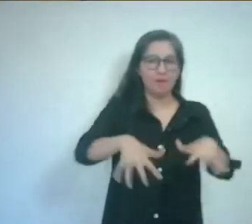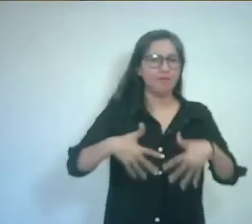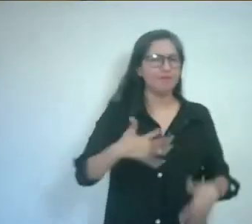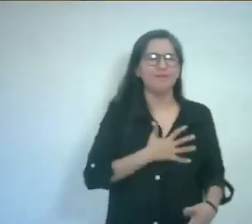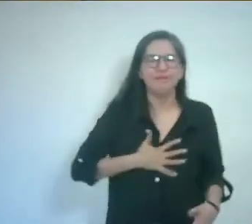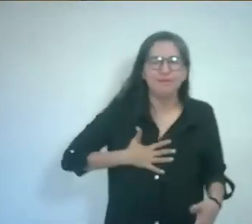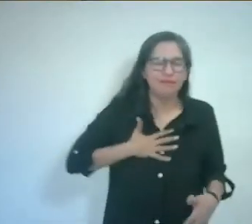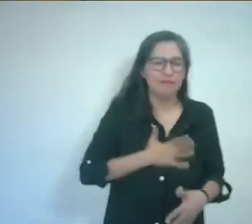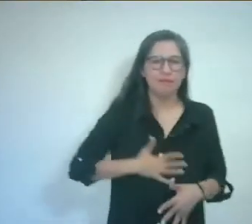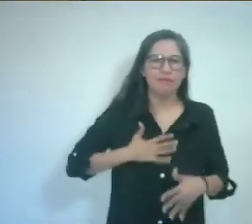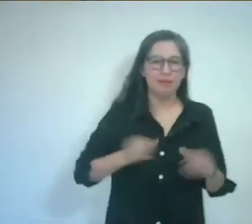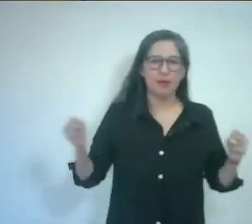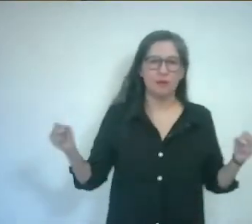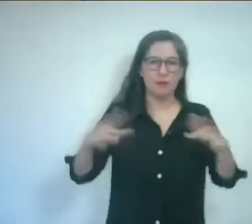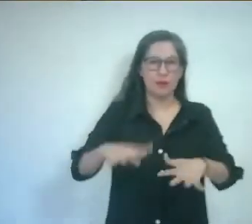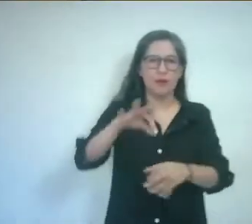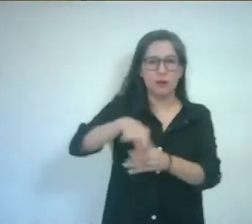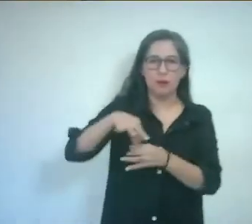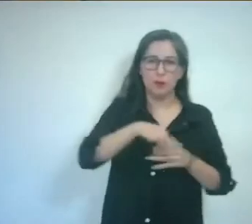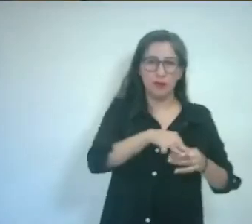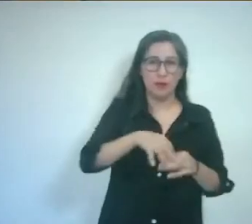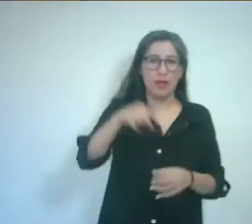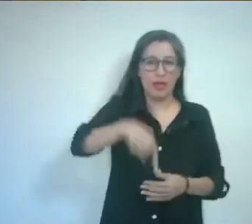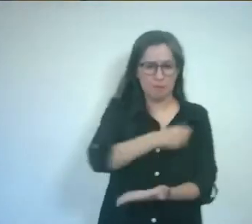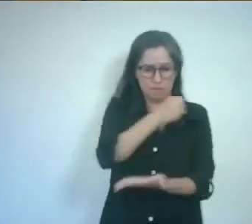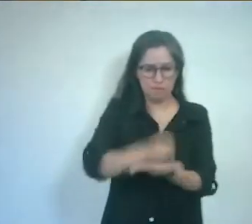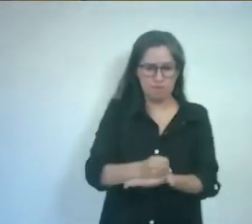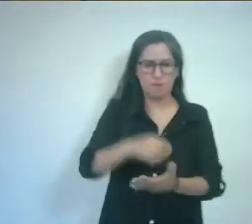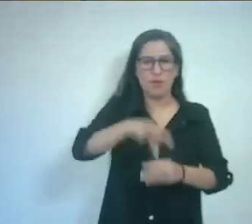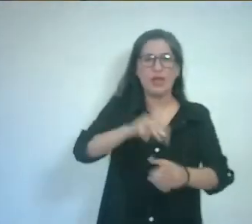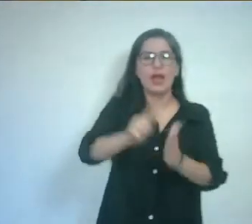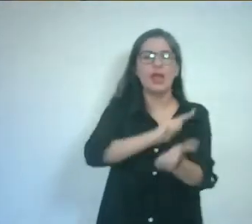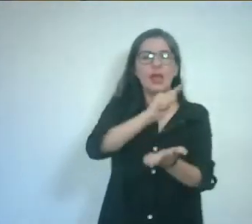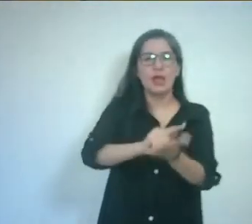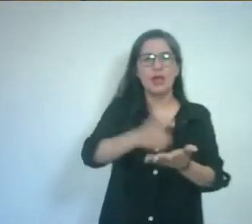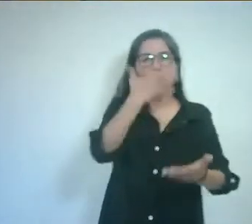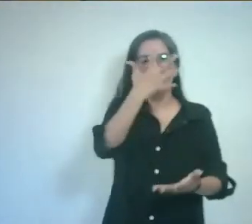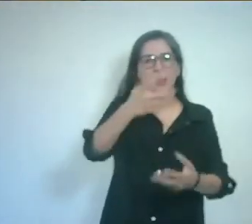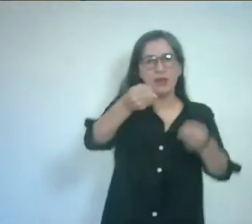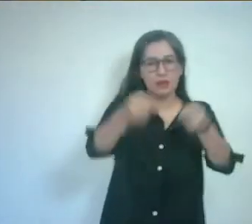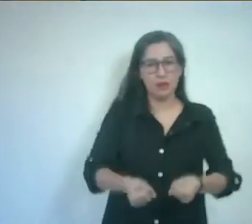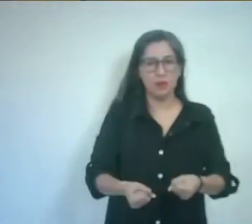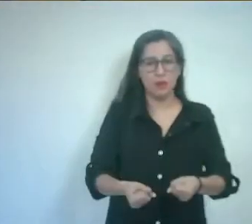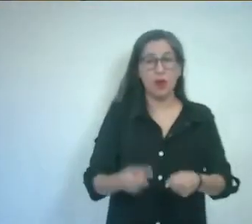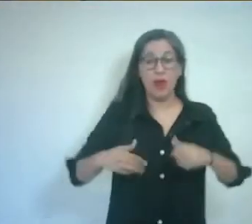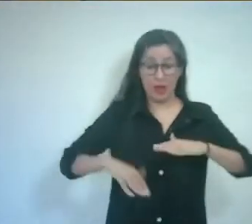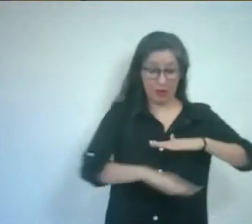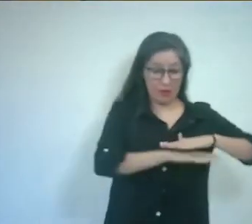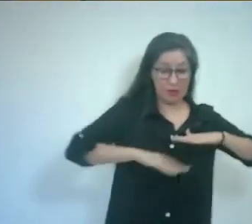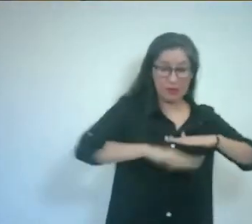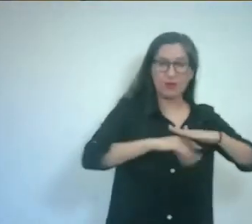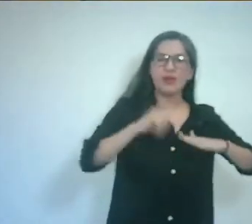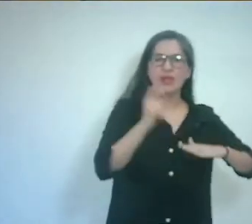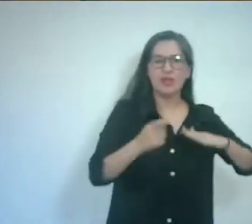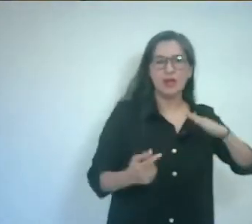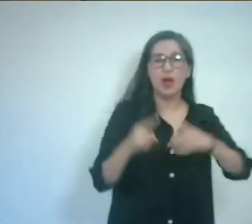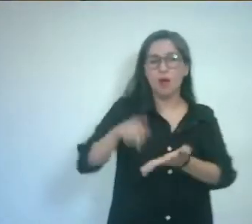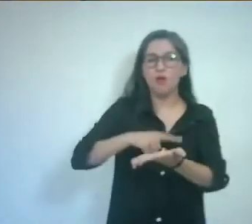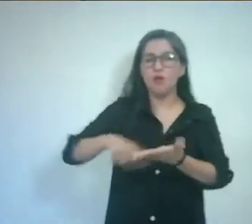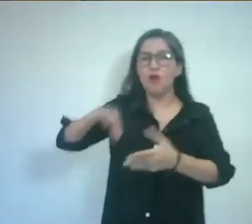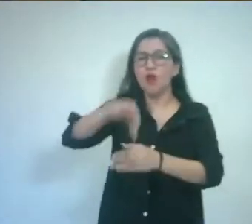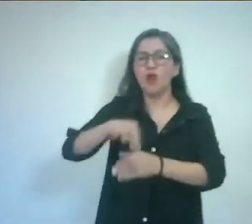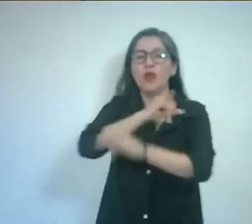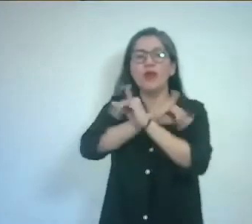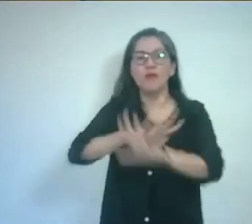país contamos con un sistema electoral que es garantía de legalidad y certeza, que constituye la base del ejercicio de un voto libre e